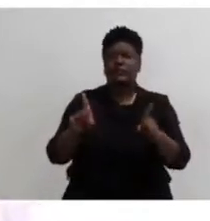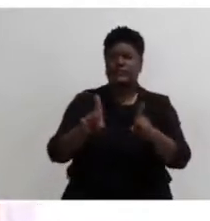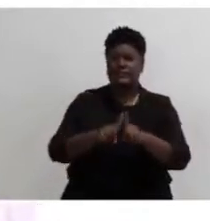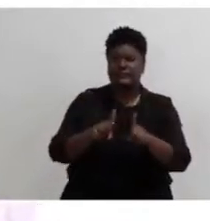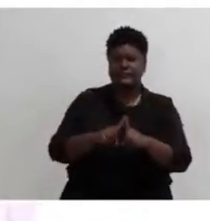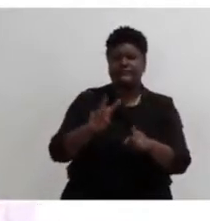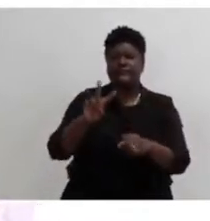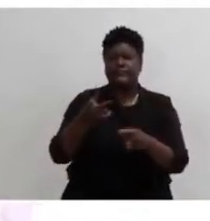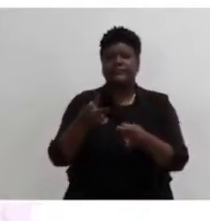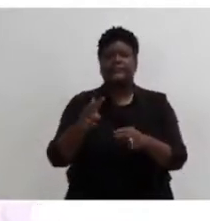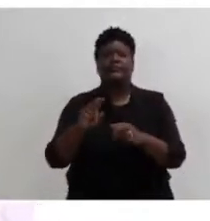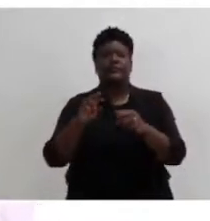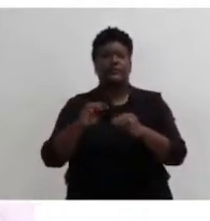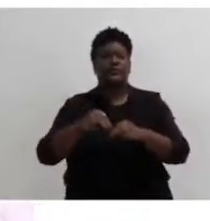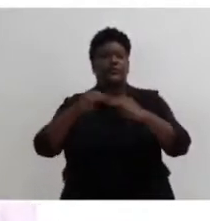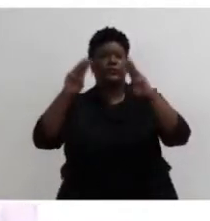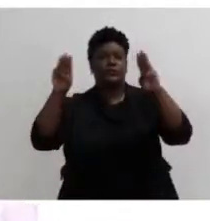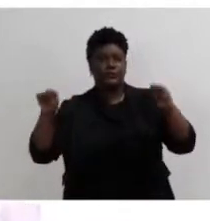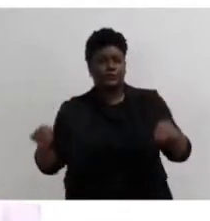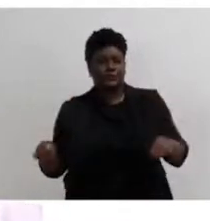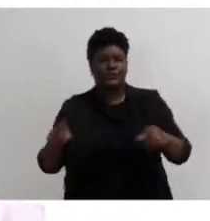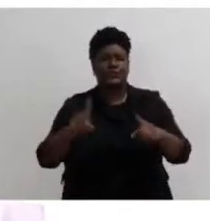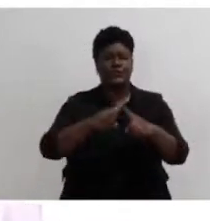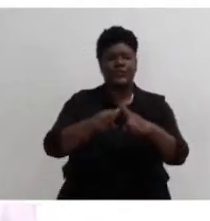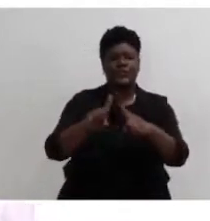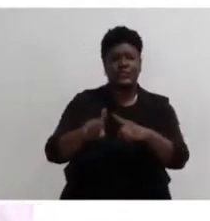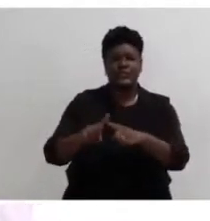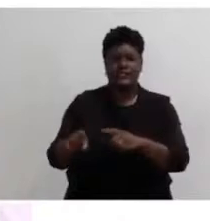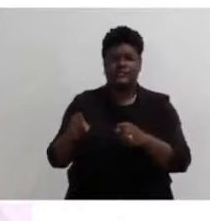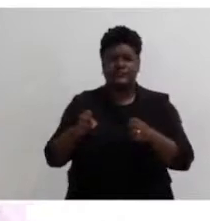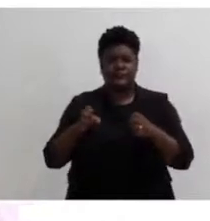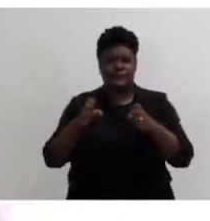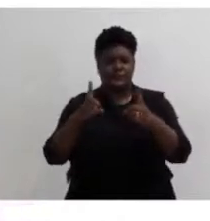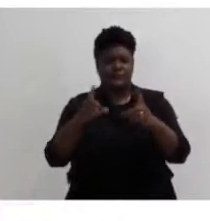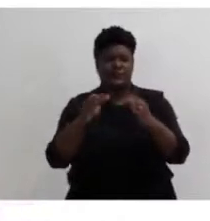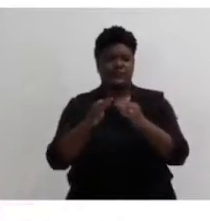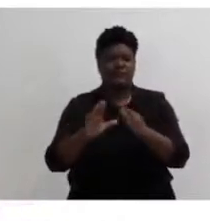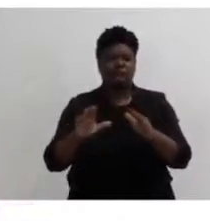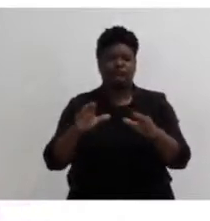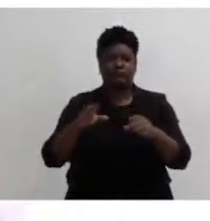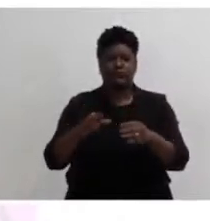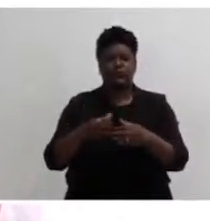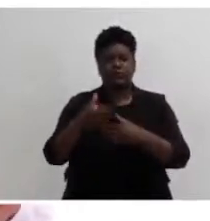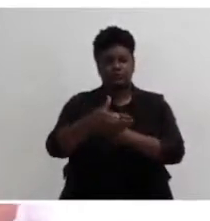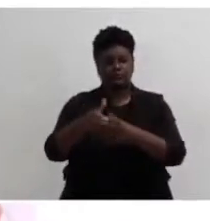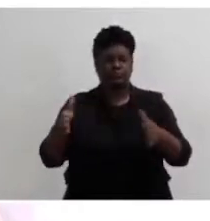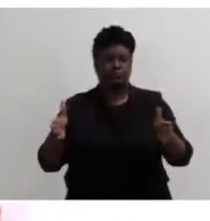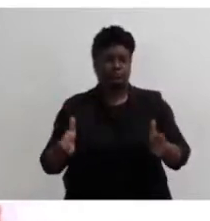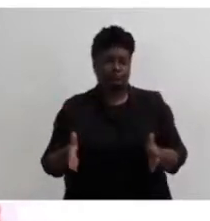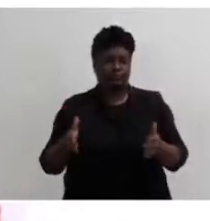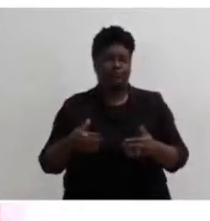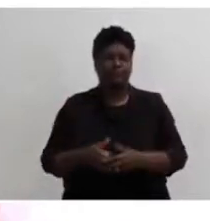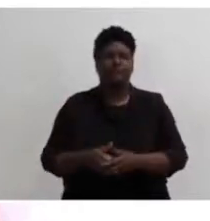a demás autoridades académicas, invitados especiales, buenos días a todos. En una